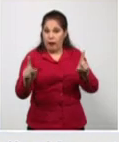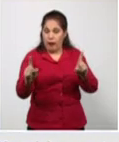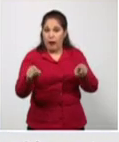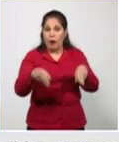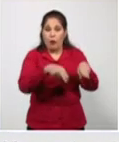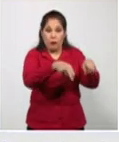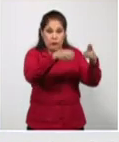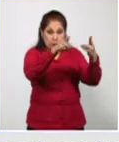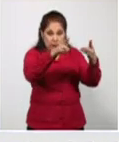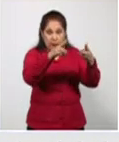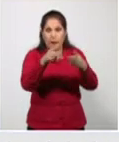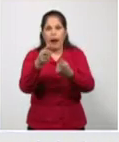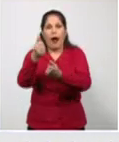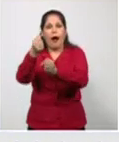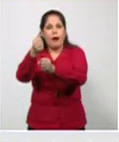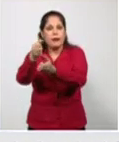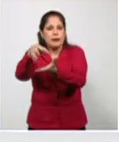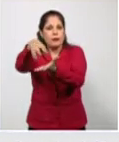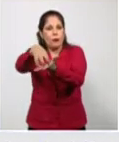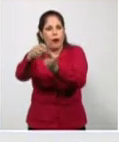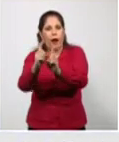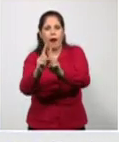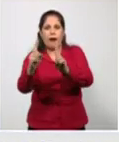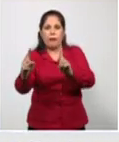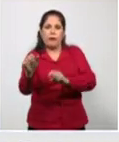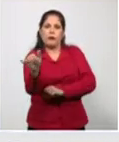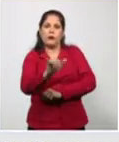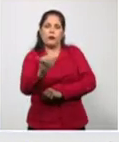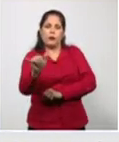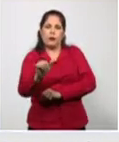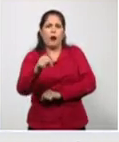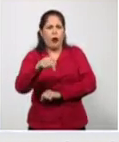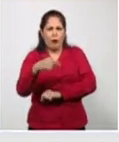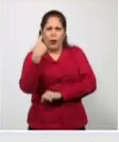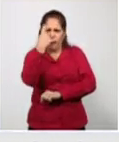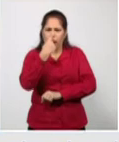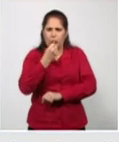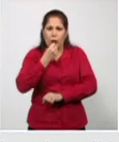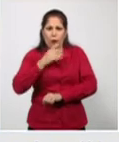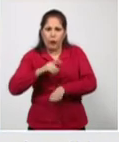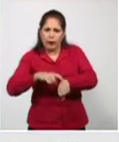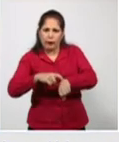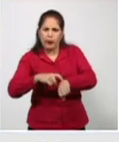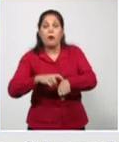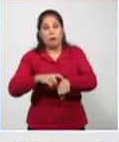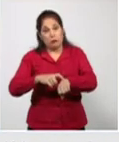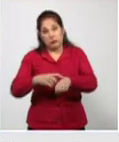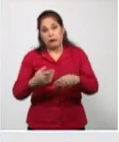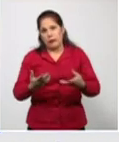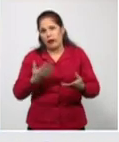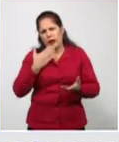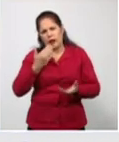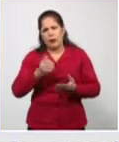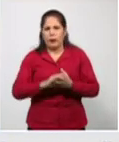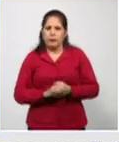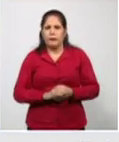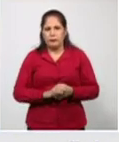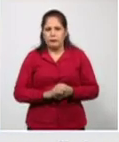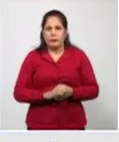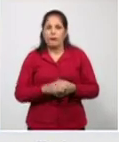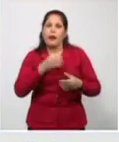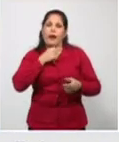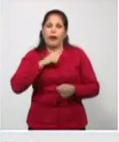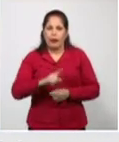de contacto, de aislamiento de contacto. Doctor, tenemos chance para algunas preguntas, si pues usted arriba. Así lo desea. Cuando se habla